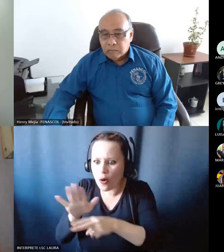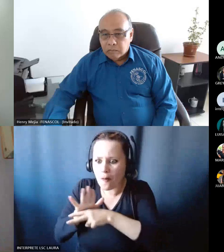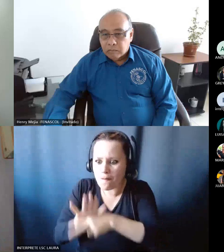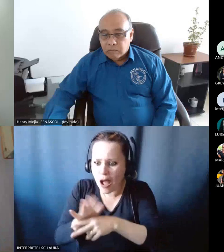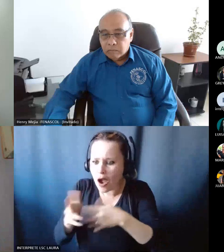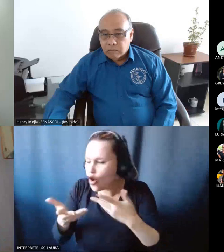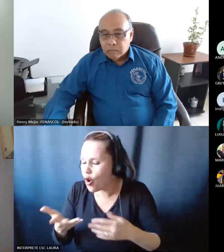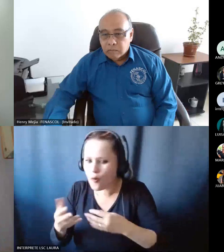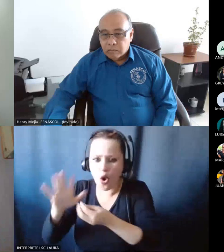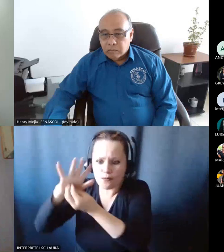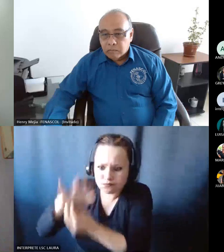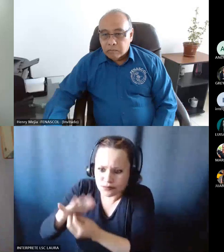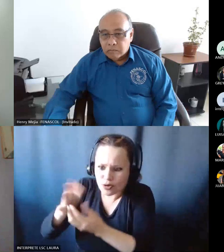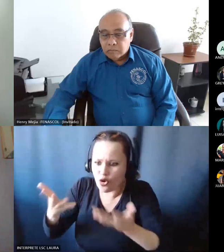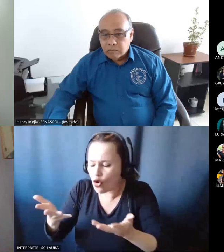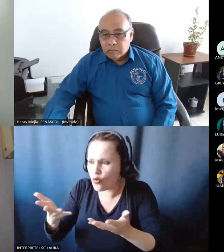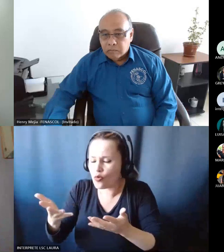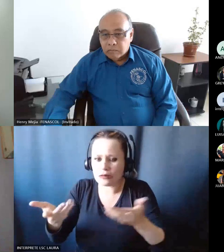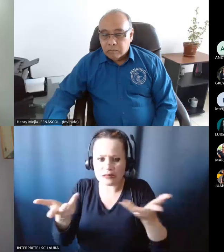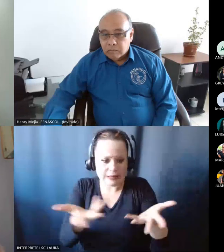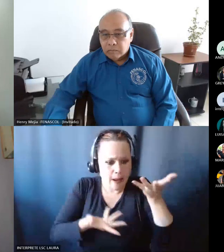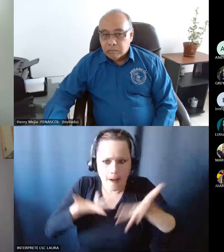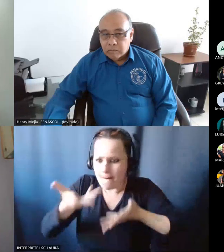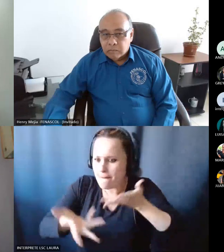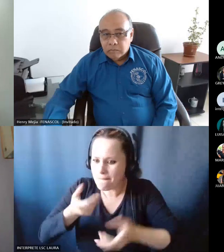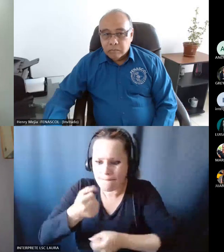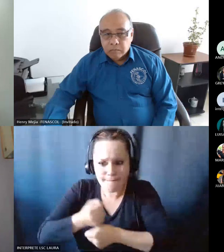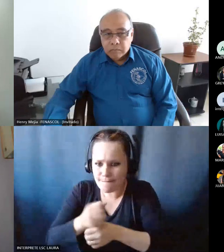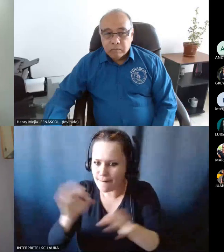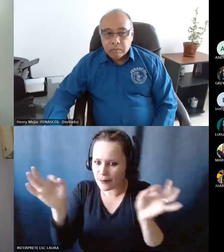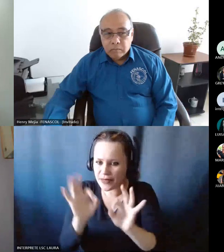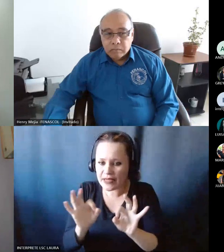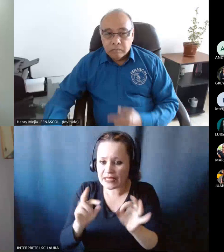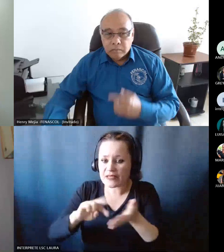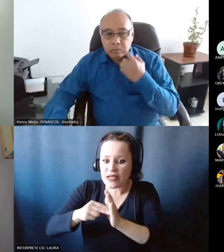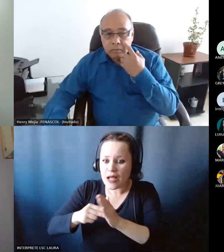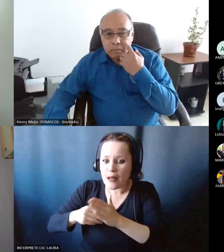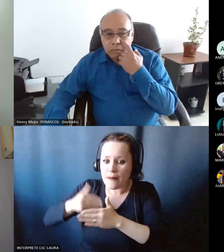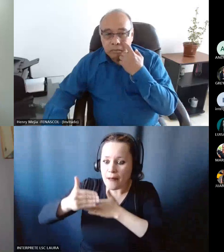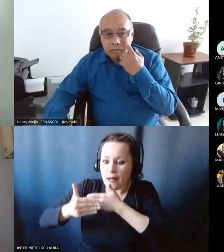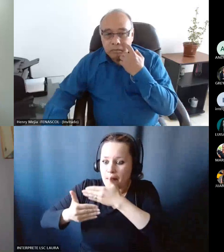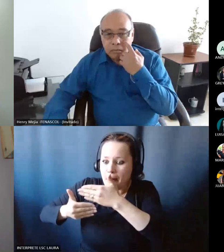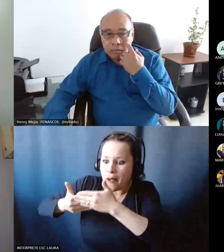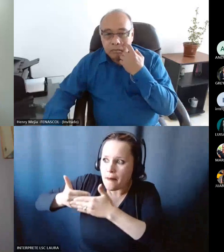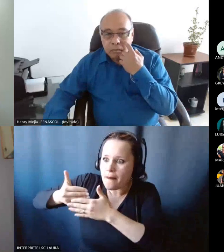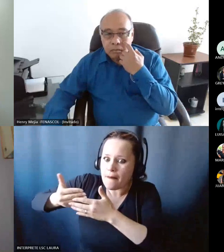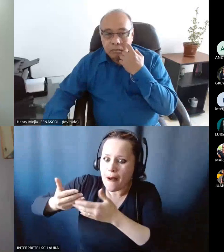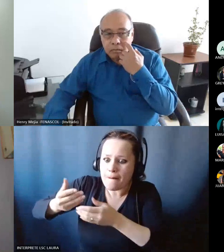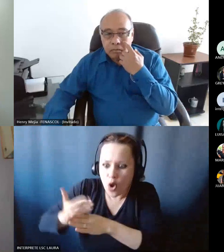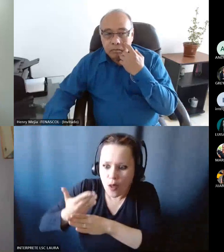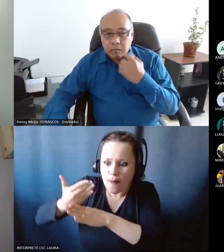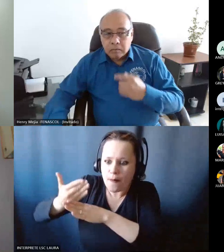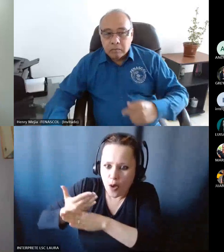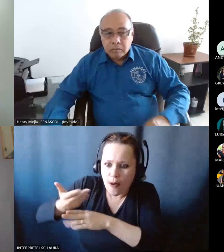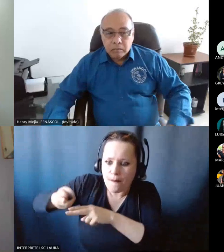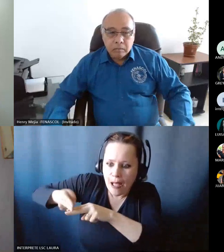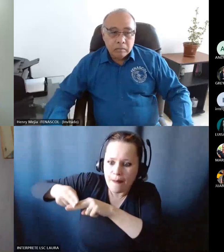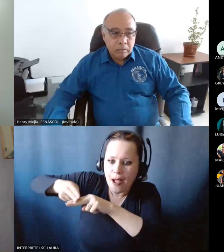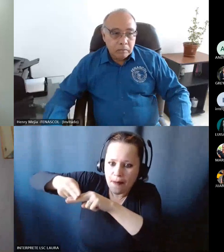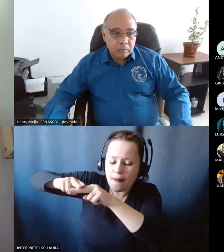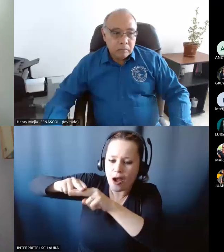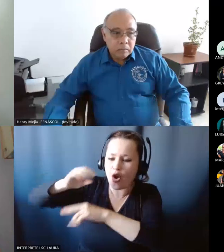posibilidad de tener un trabajo también se nos vuelve una bola de nieve a la sociedad a Colombia a